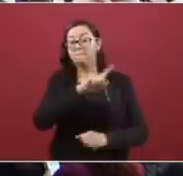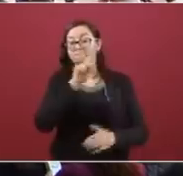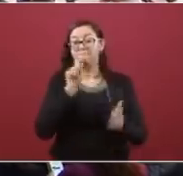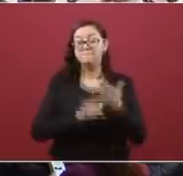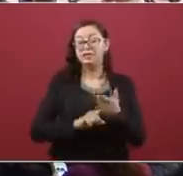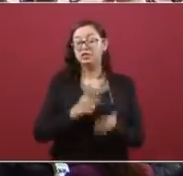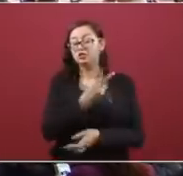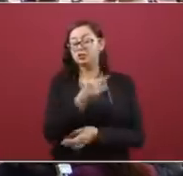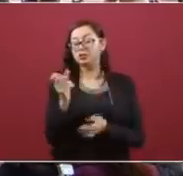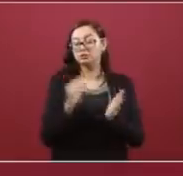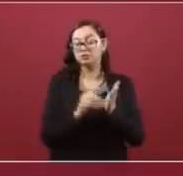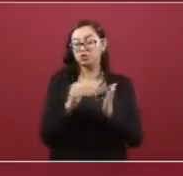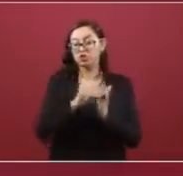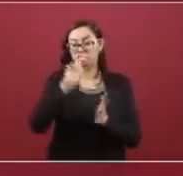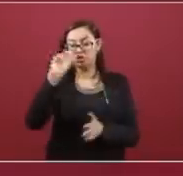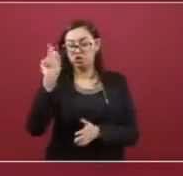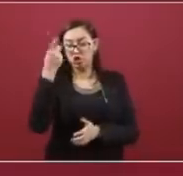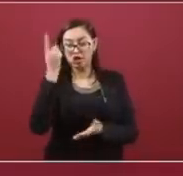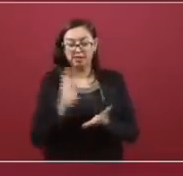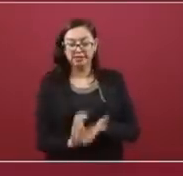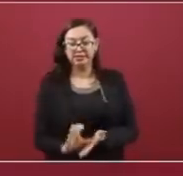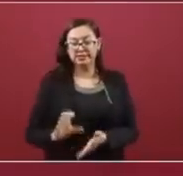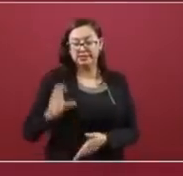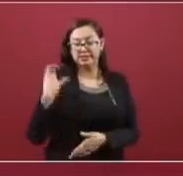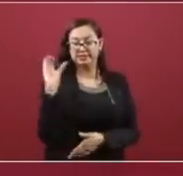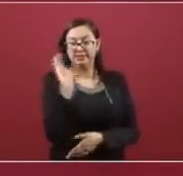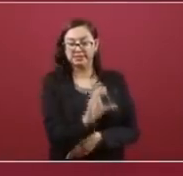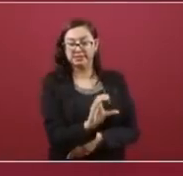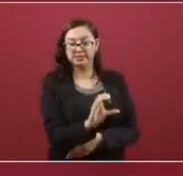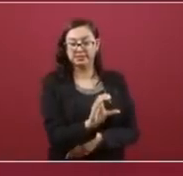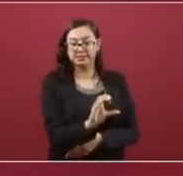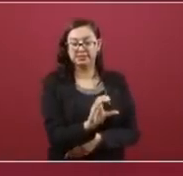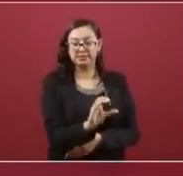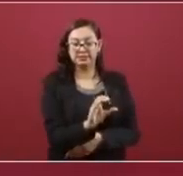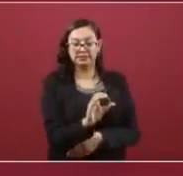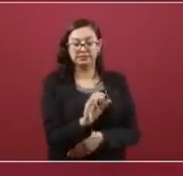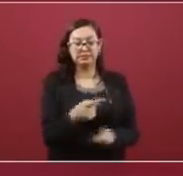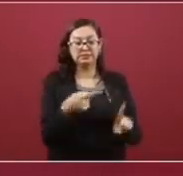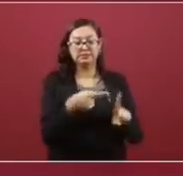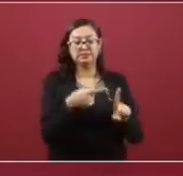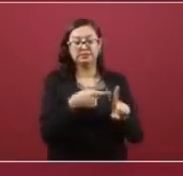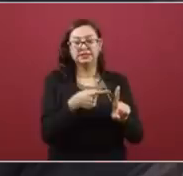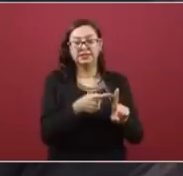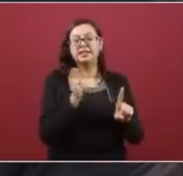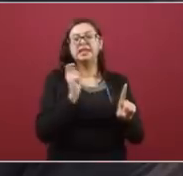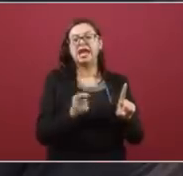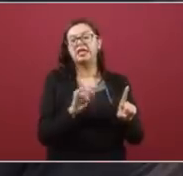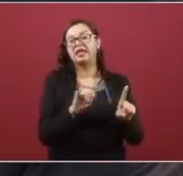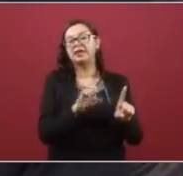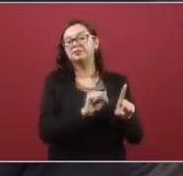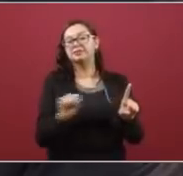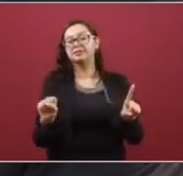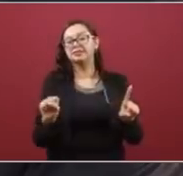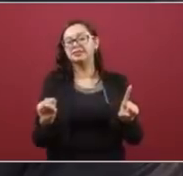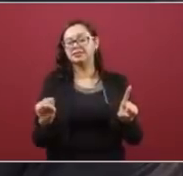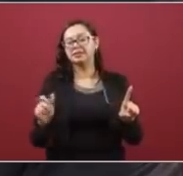millones de dólares. Y le y su principal cliente el seguro social.